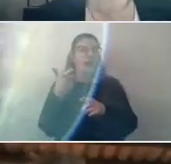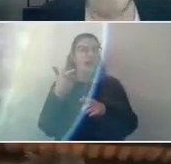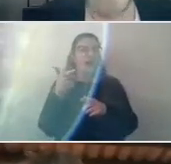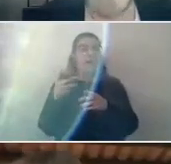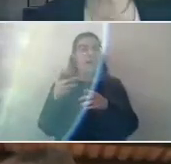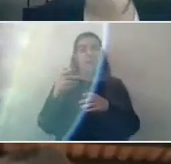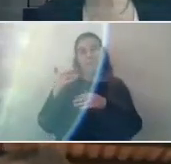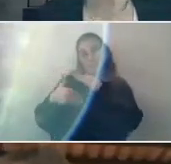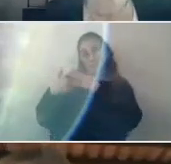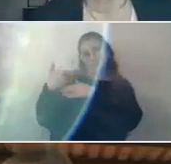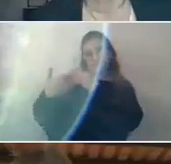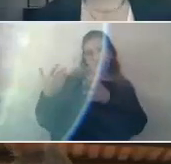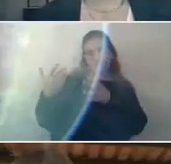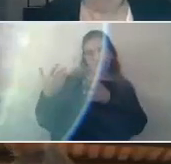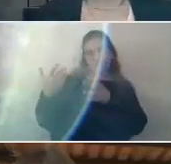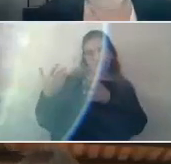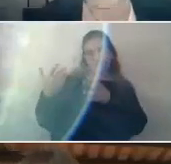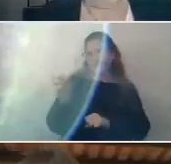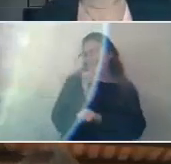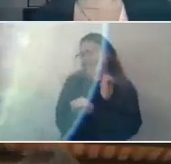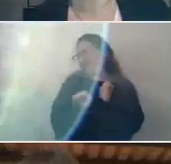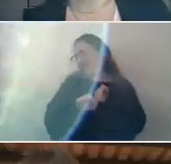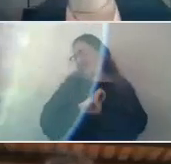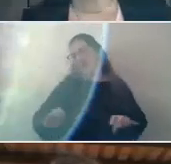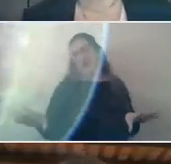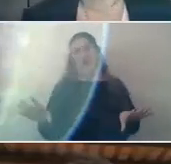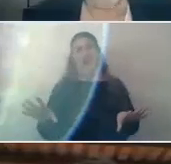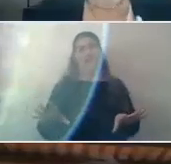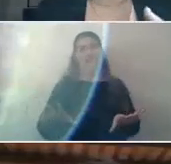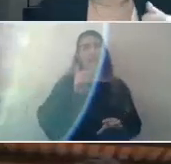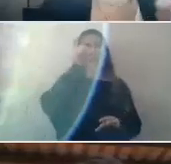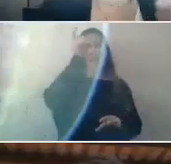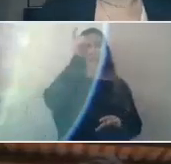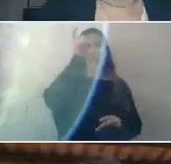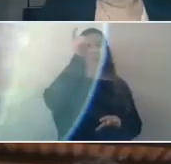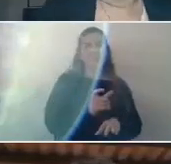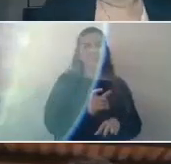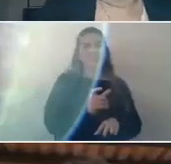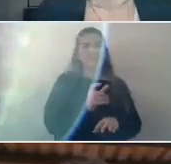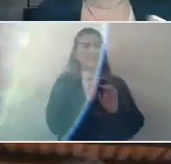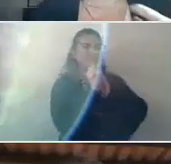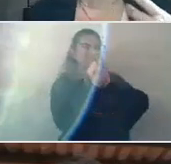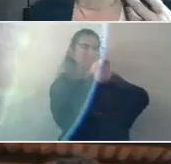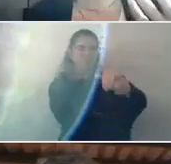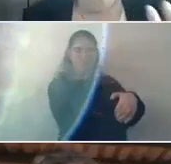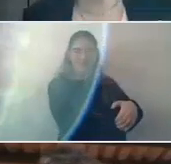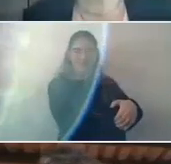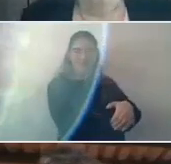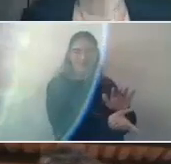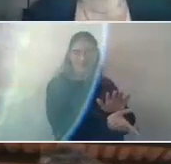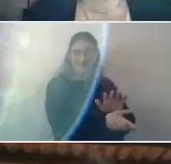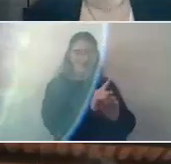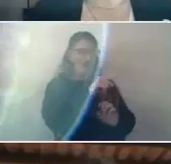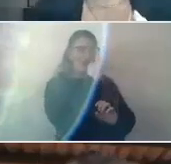terribles las personas eran representadas eran anuladas sus voluntades su autonomía